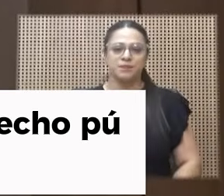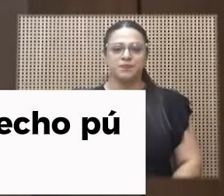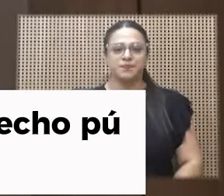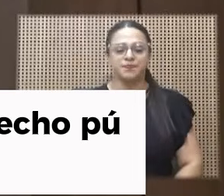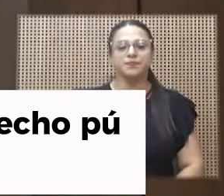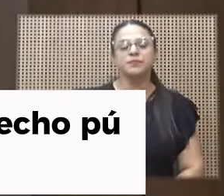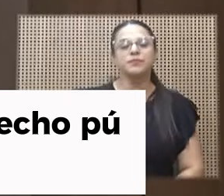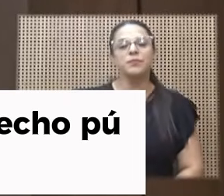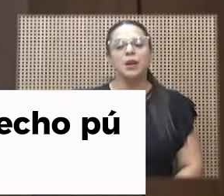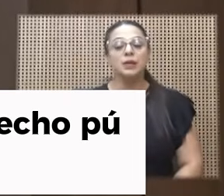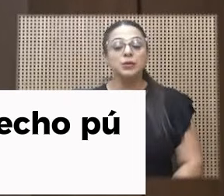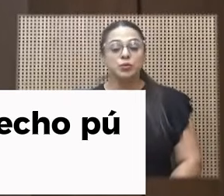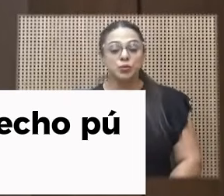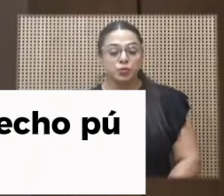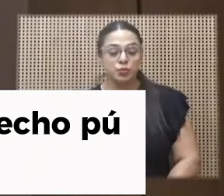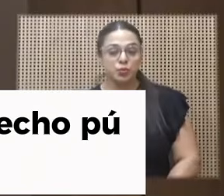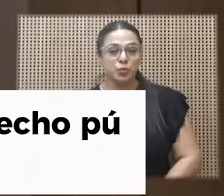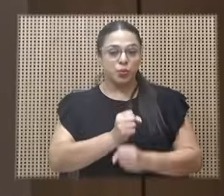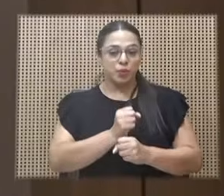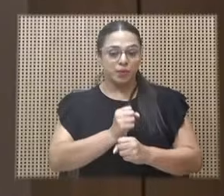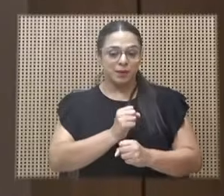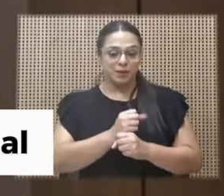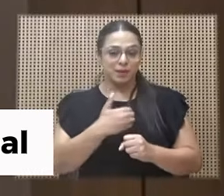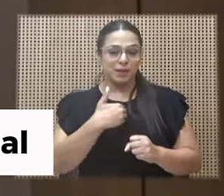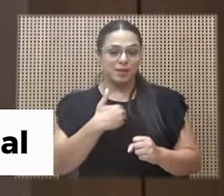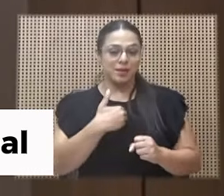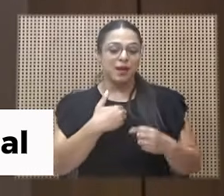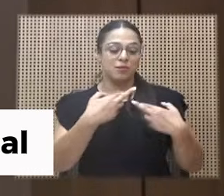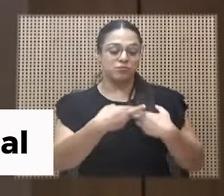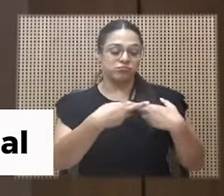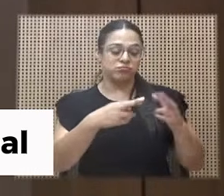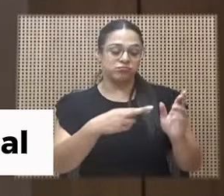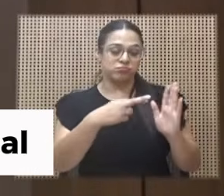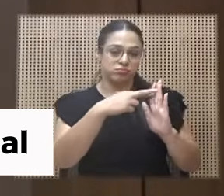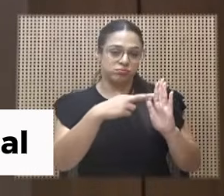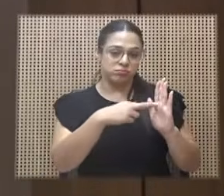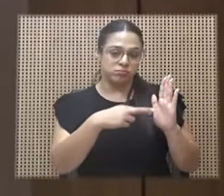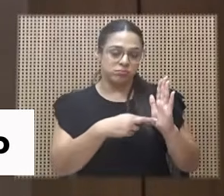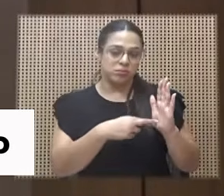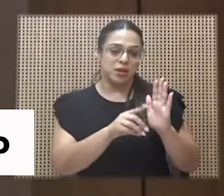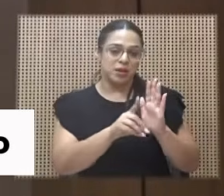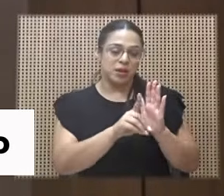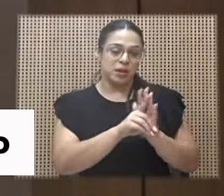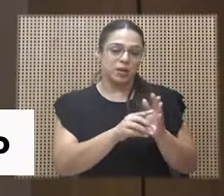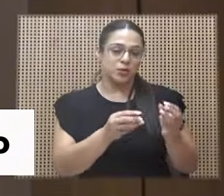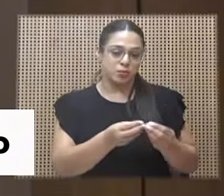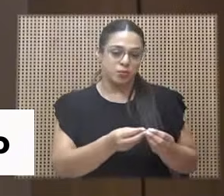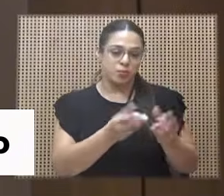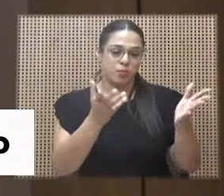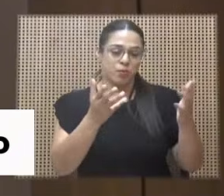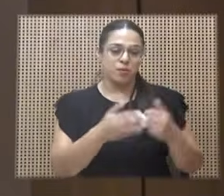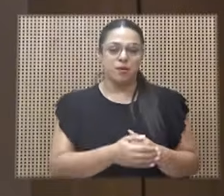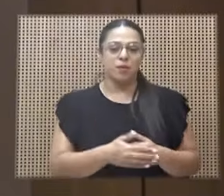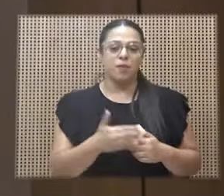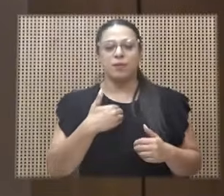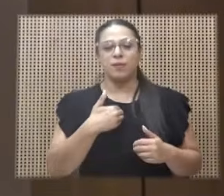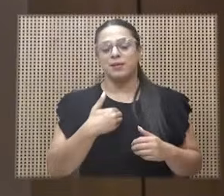la función esencial se rige por el derecho público, aunque la contratación de personal pueda ser por el derecho